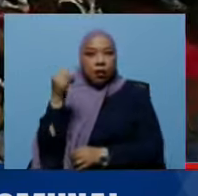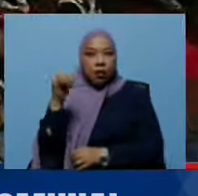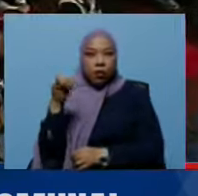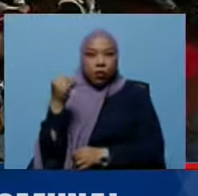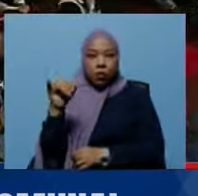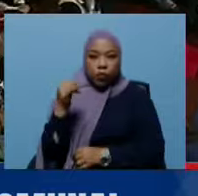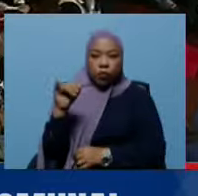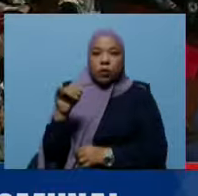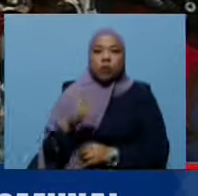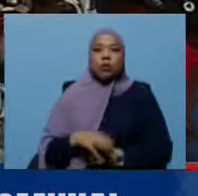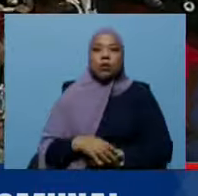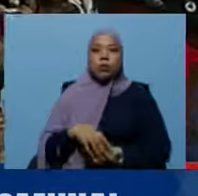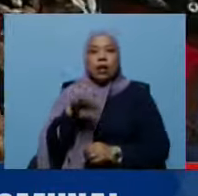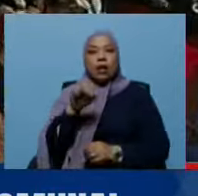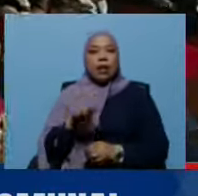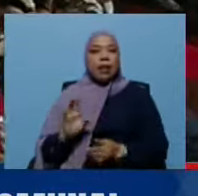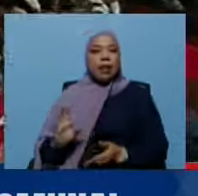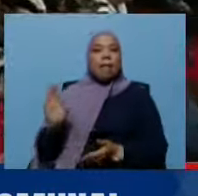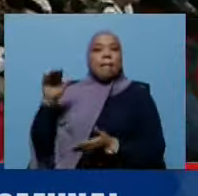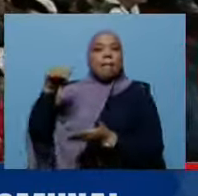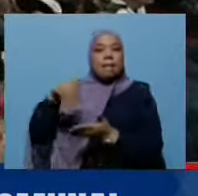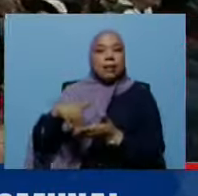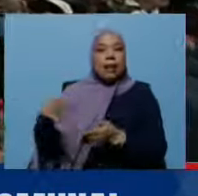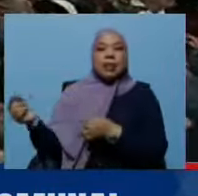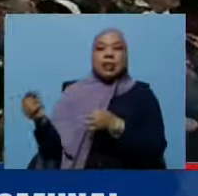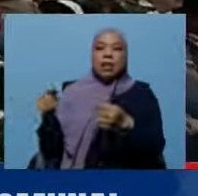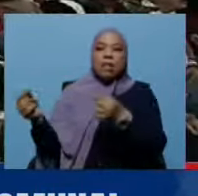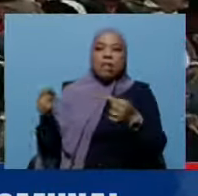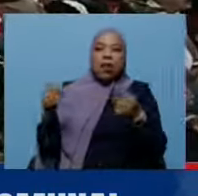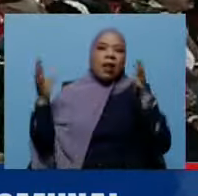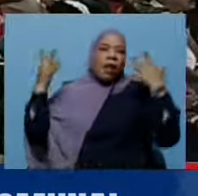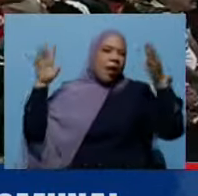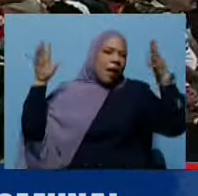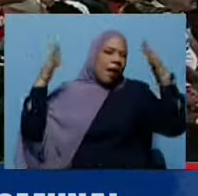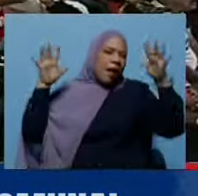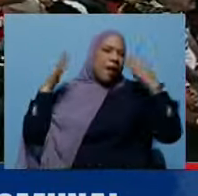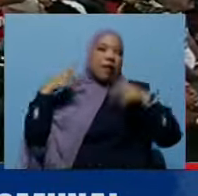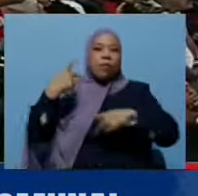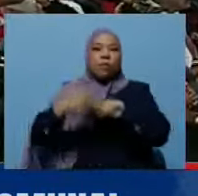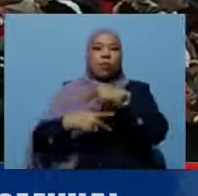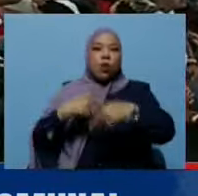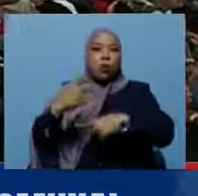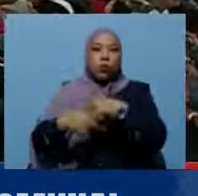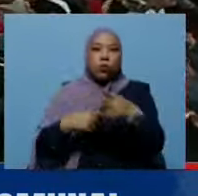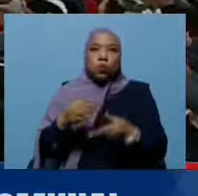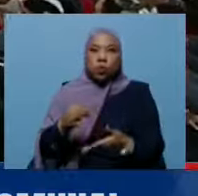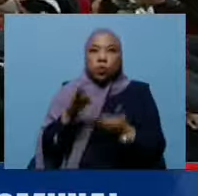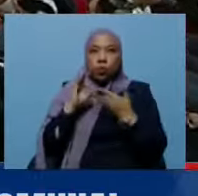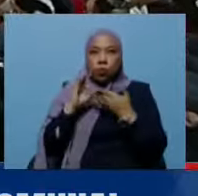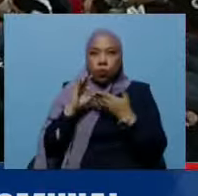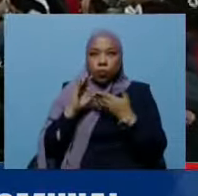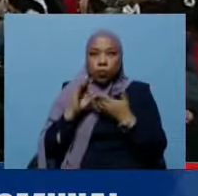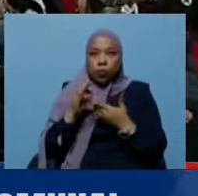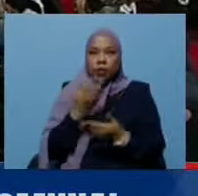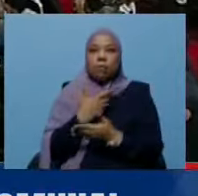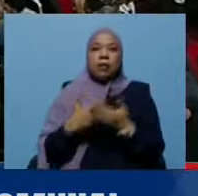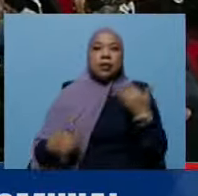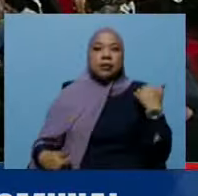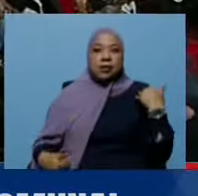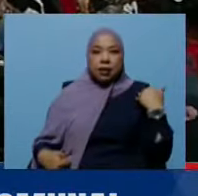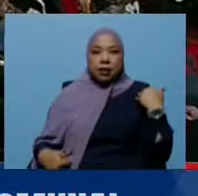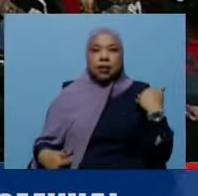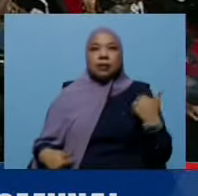también está el estado Miranda, donde se va avanzando muchísimo con la producción de café, pero también, presidente, están los